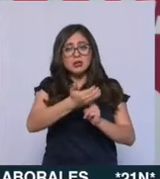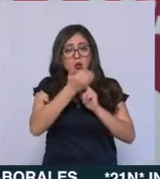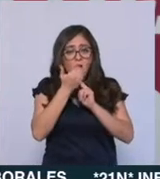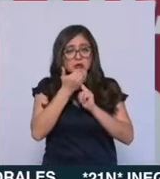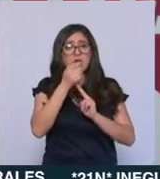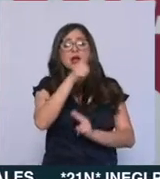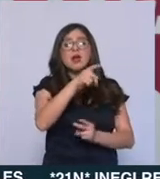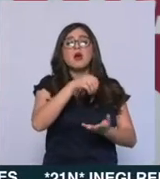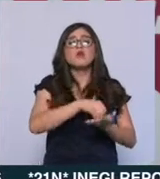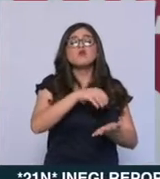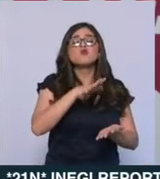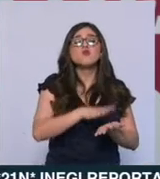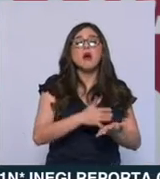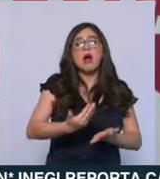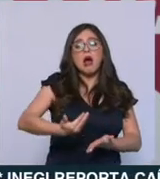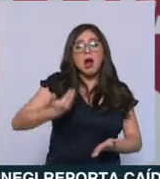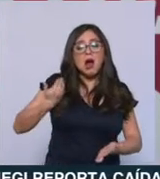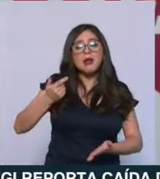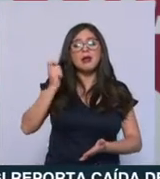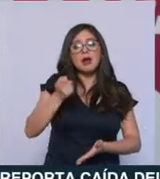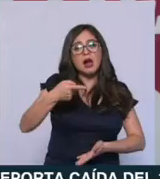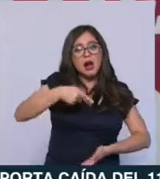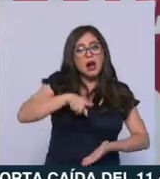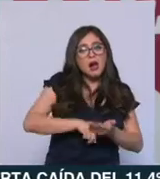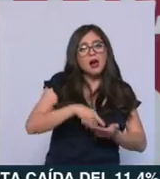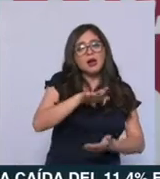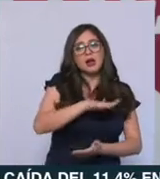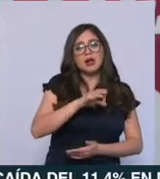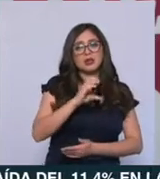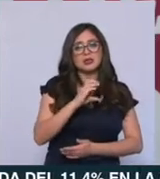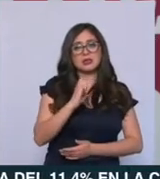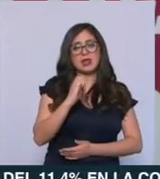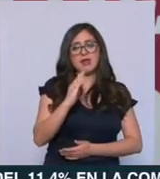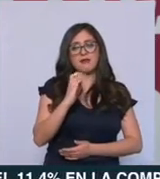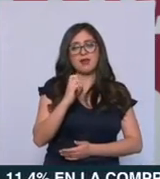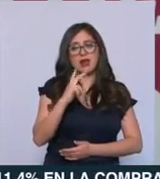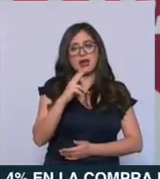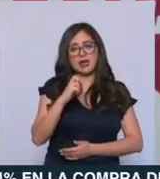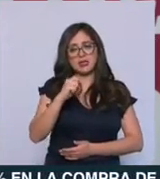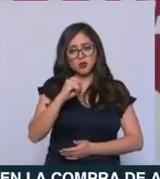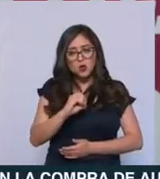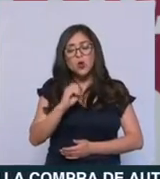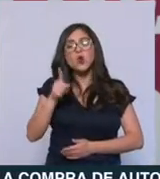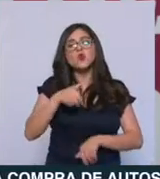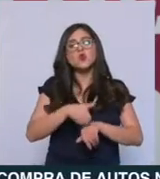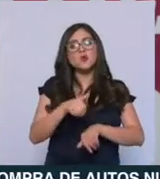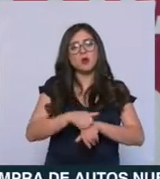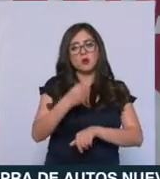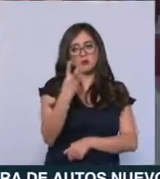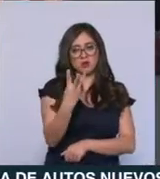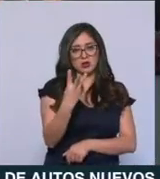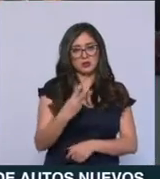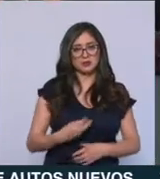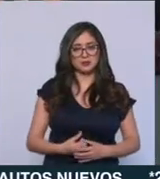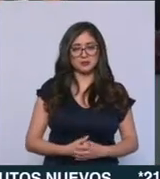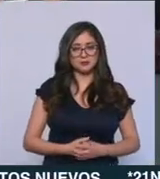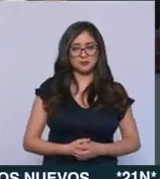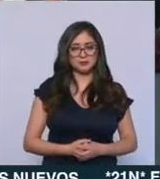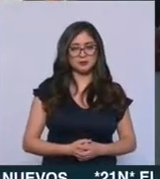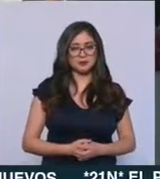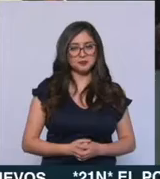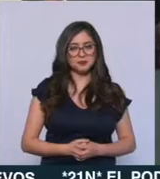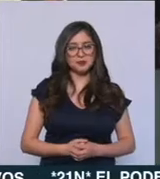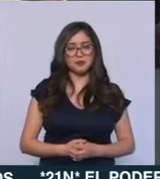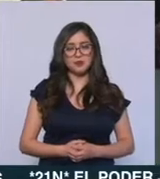pena impuesta en el interior del Ceferezo número 3. Por otra